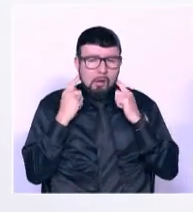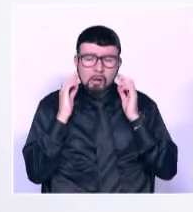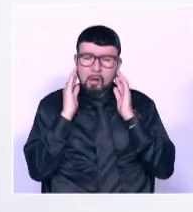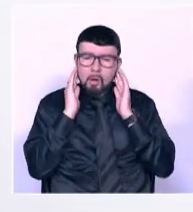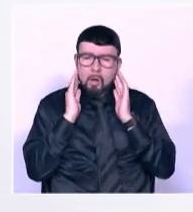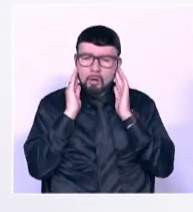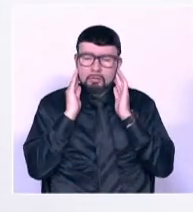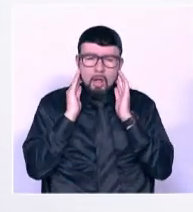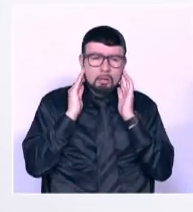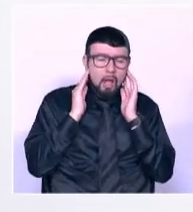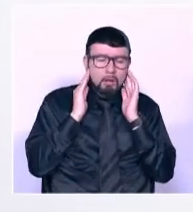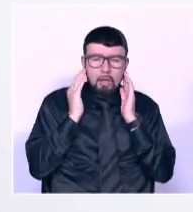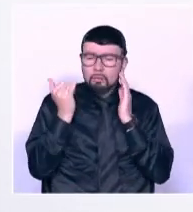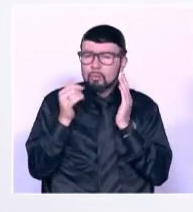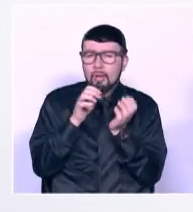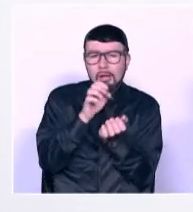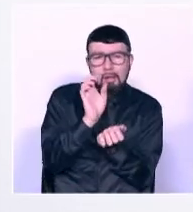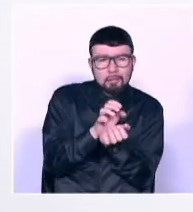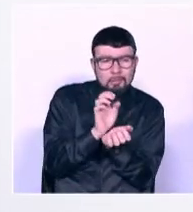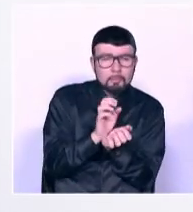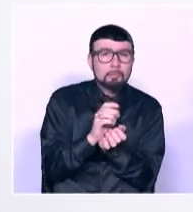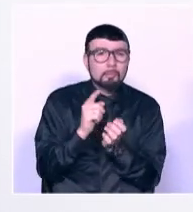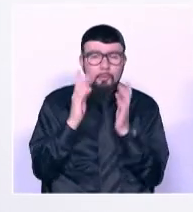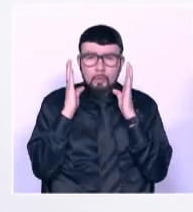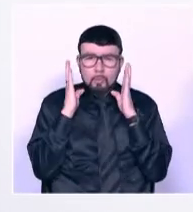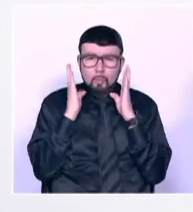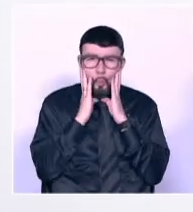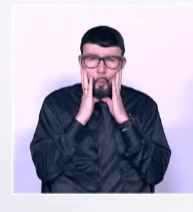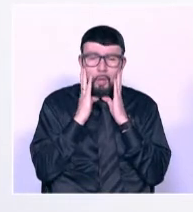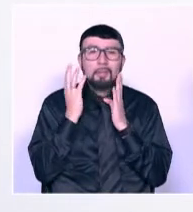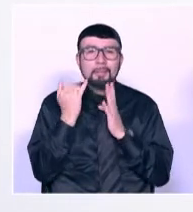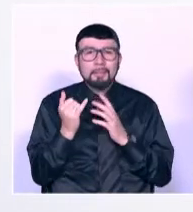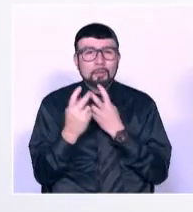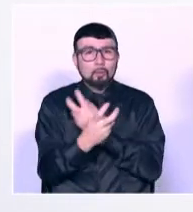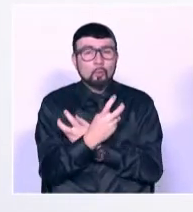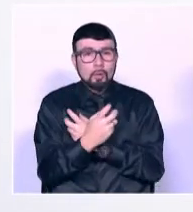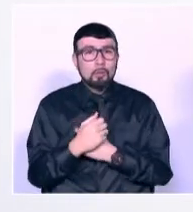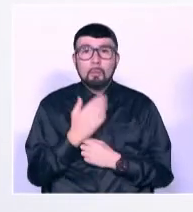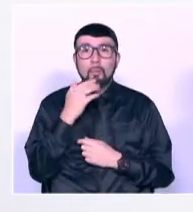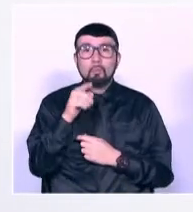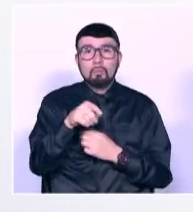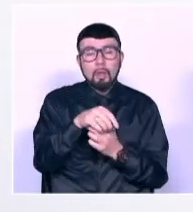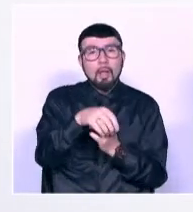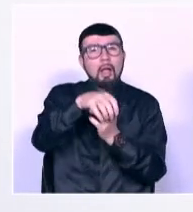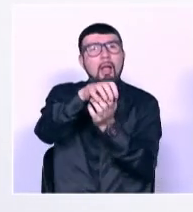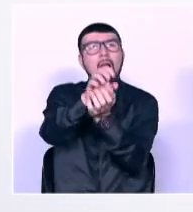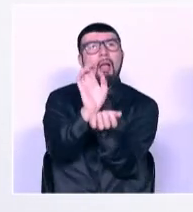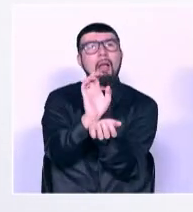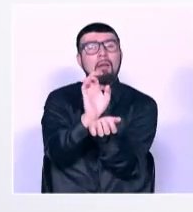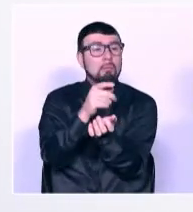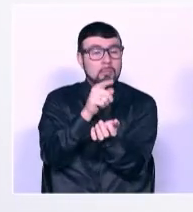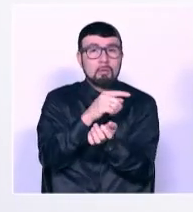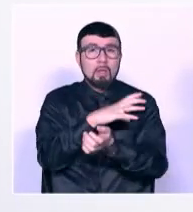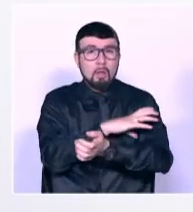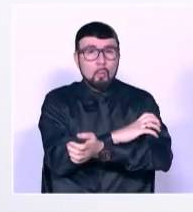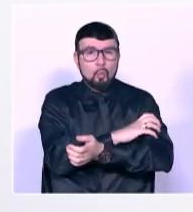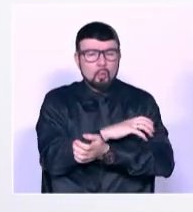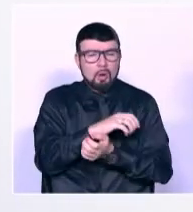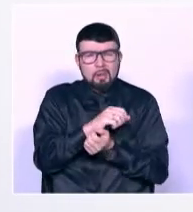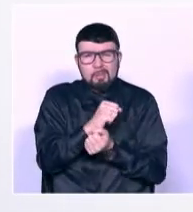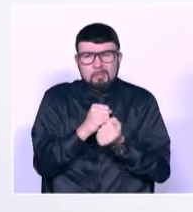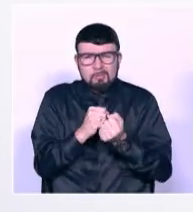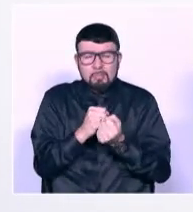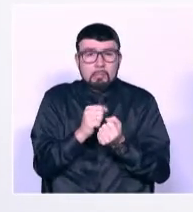temporomandibular, porque los músculos van pegados a los huesos. Cuando yo realizo un movimiento, si el músculo está tensionado,